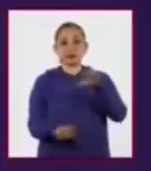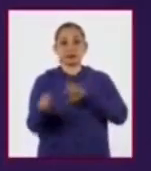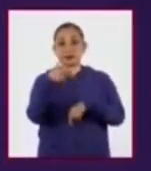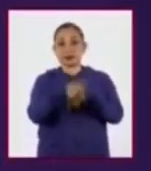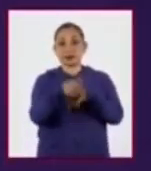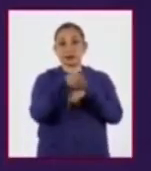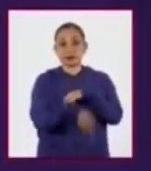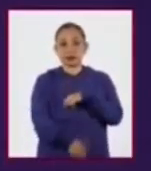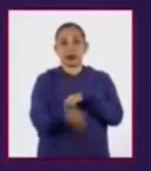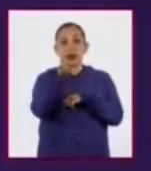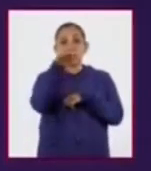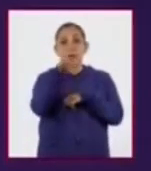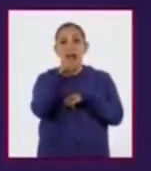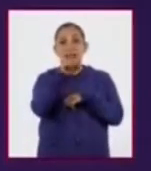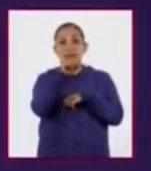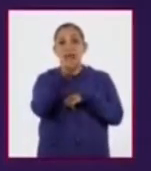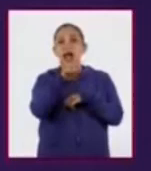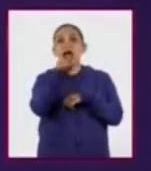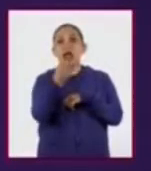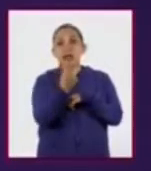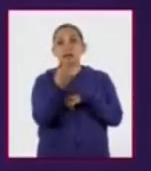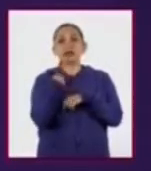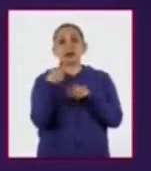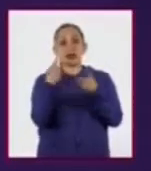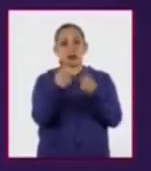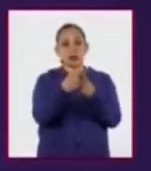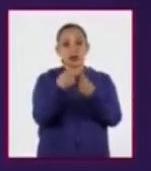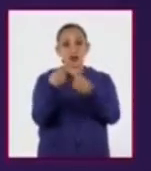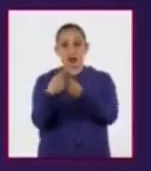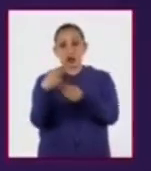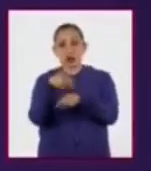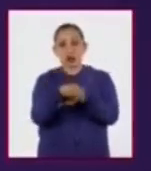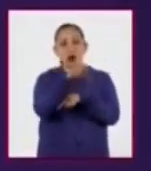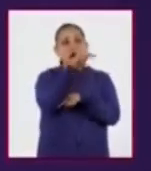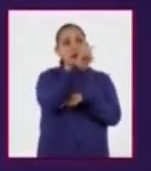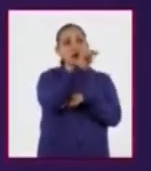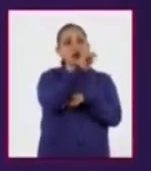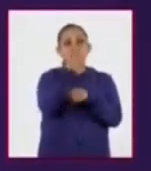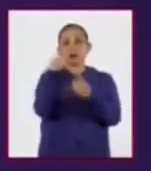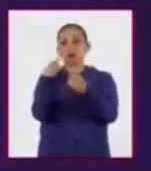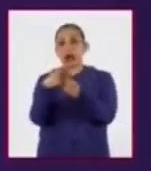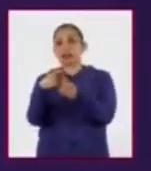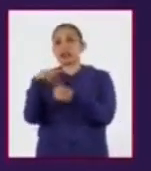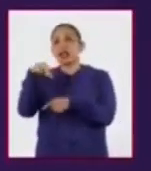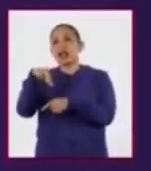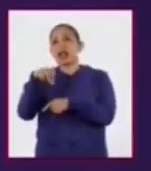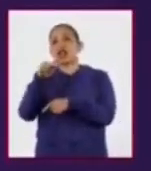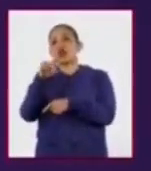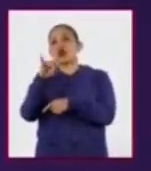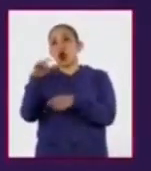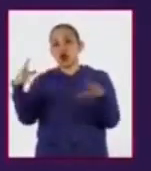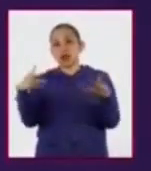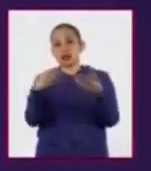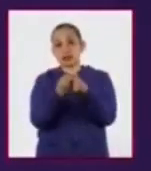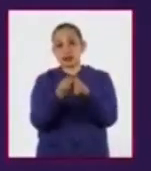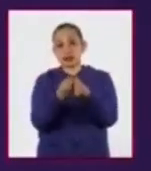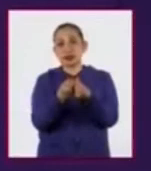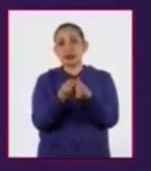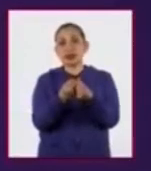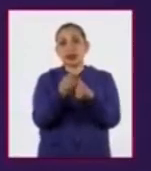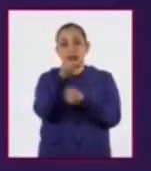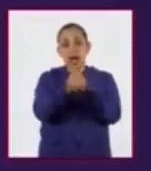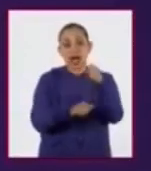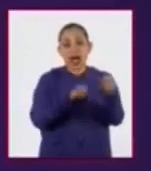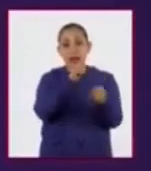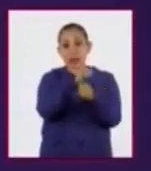número másico o número de masa es la suma de número de protones y número de neutrones del núcleo de un átomo de